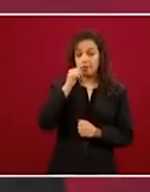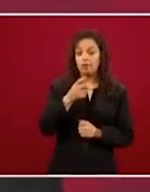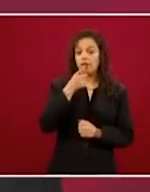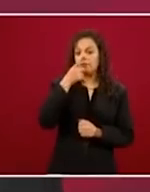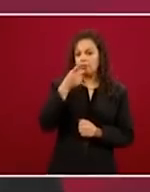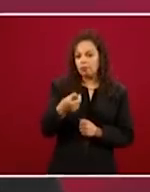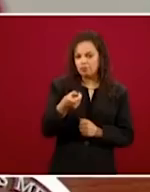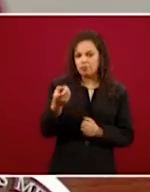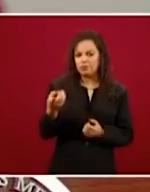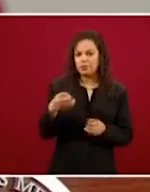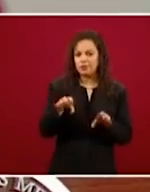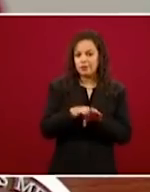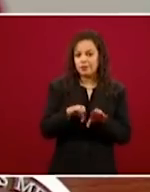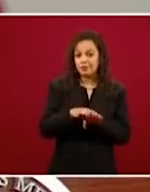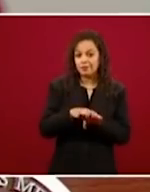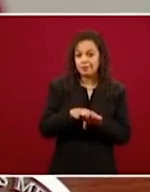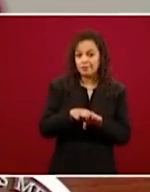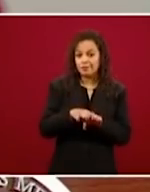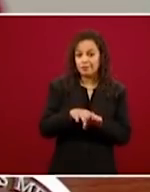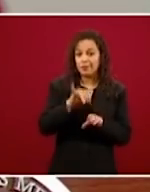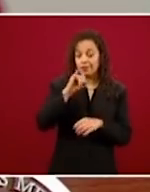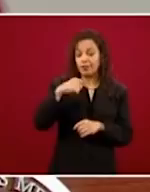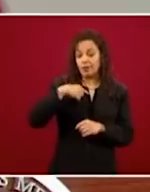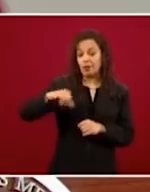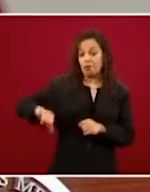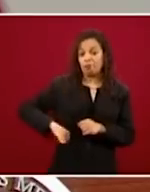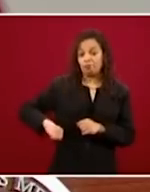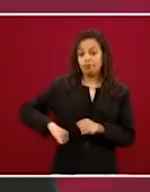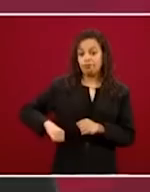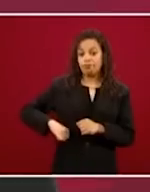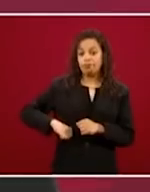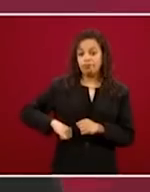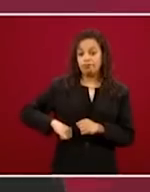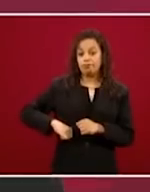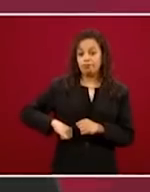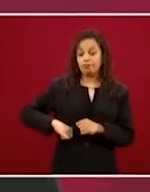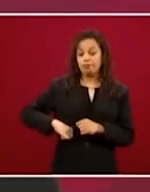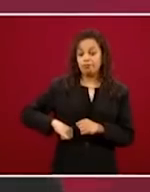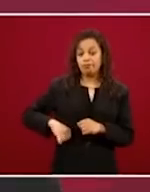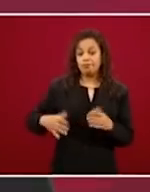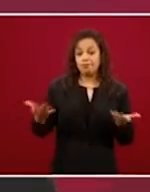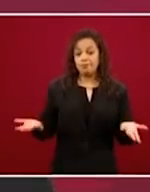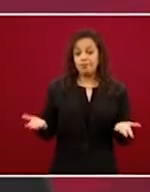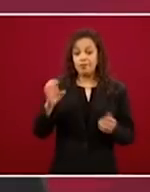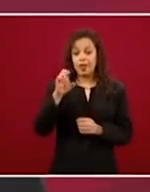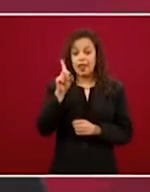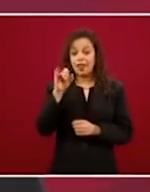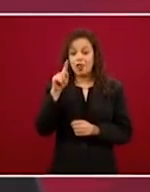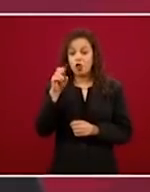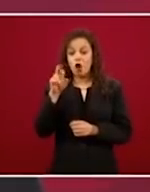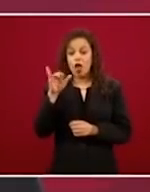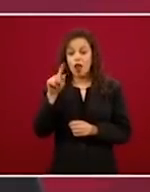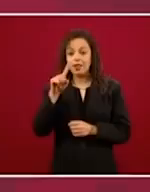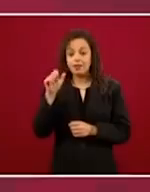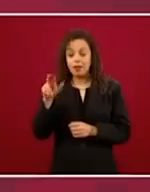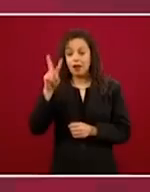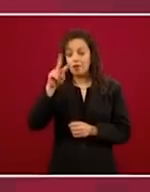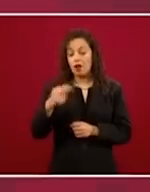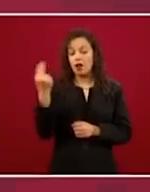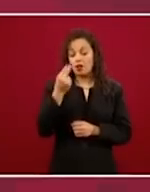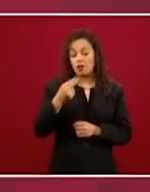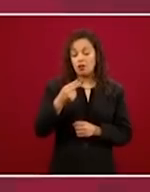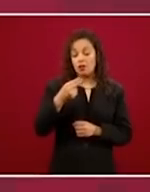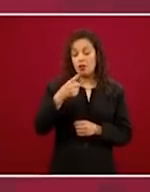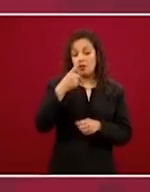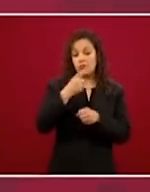pues sí me interesa mucho no sólo informar sino hacer conciencia